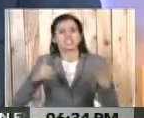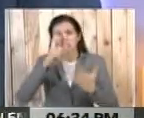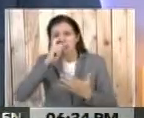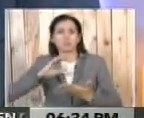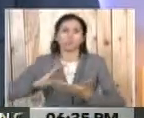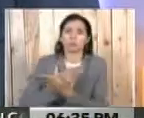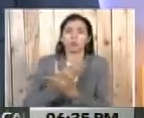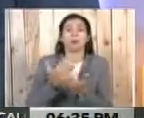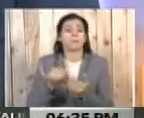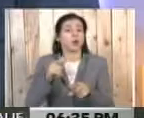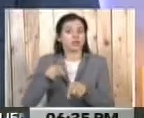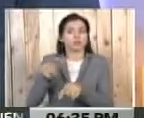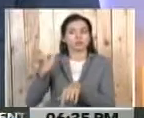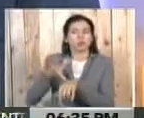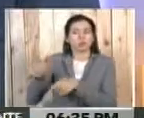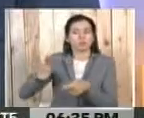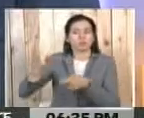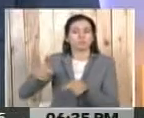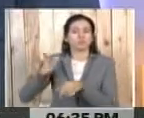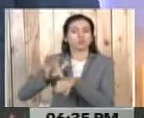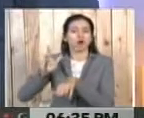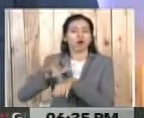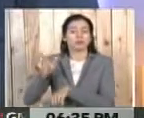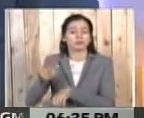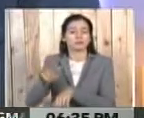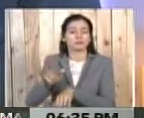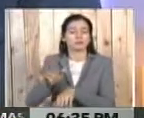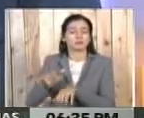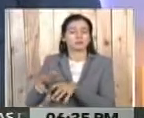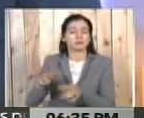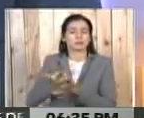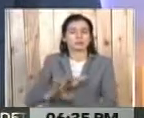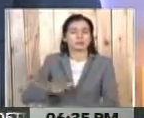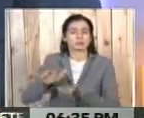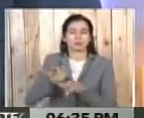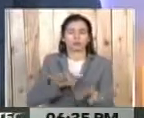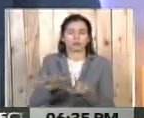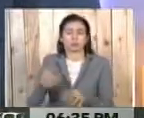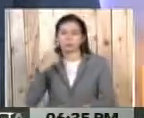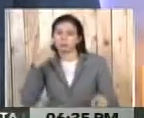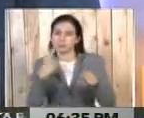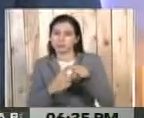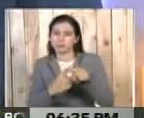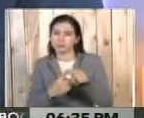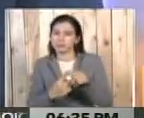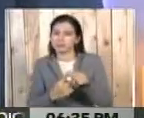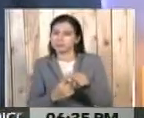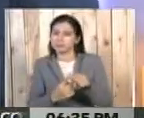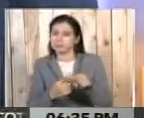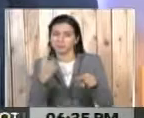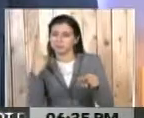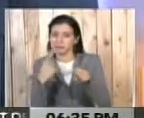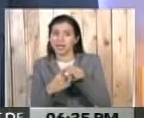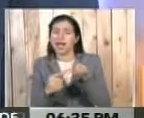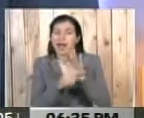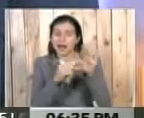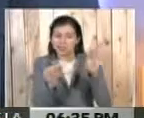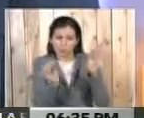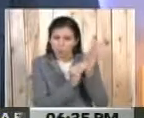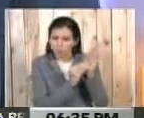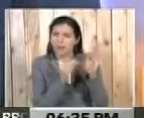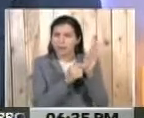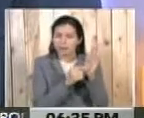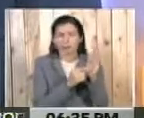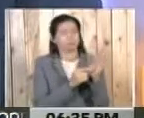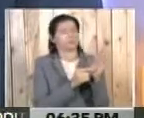metidas porque se les ve el trapo, se le ve el bojote, como dice el dicho popular, en unos artículos que están prácticamente